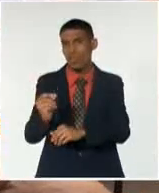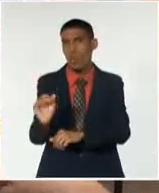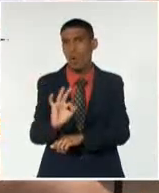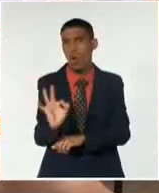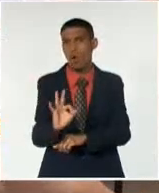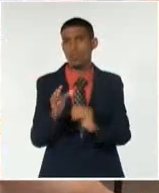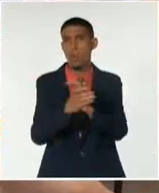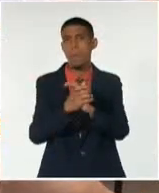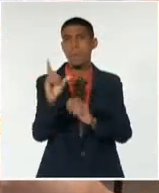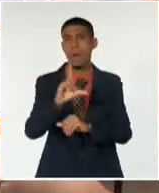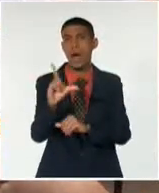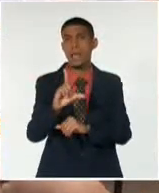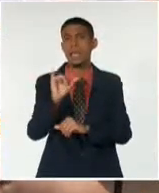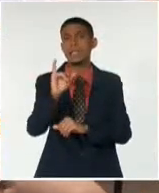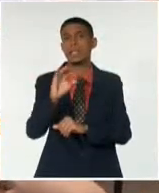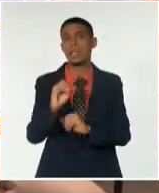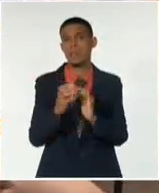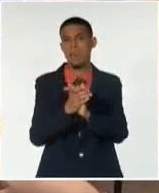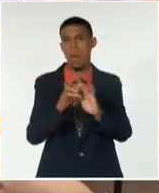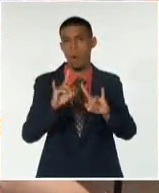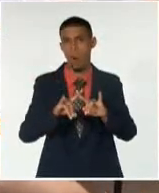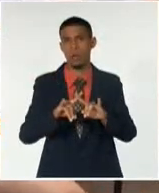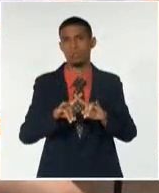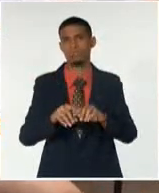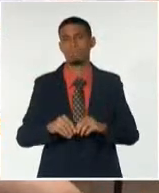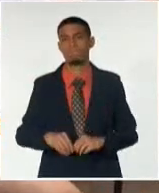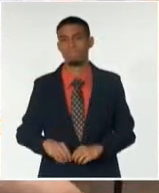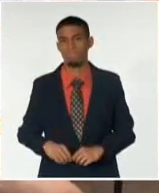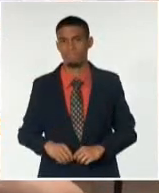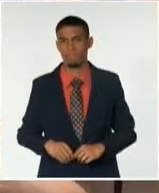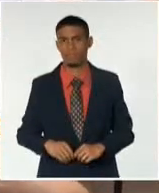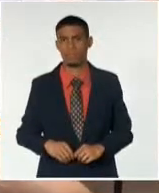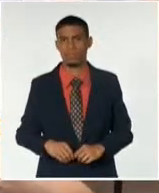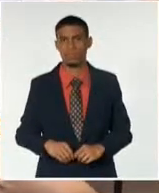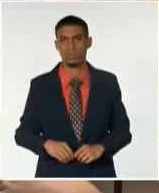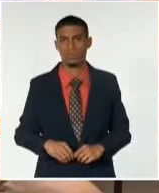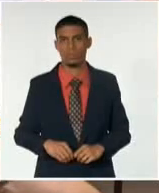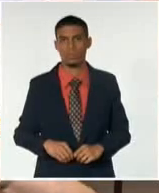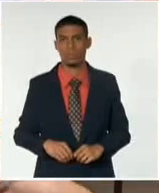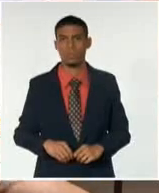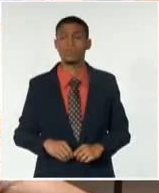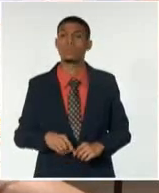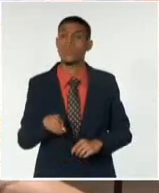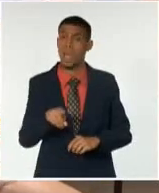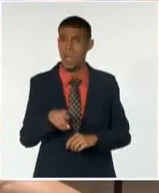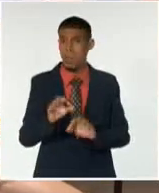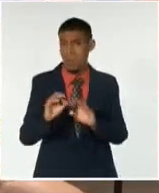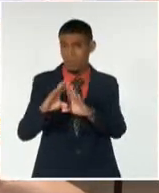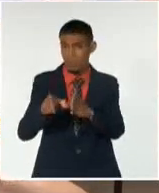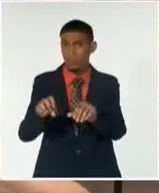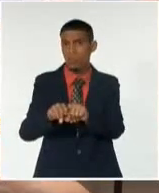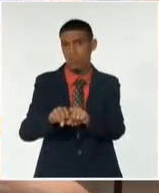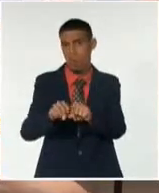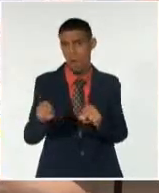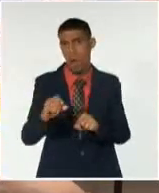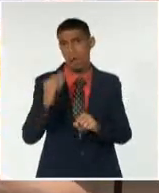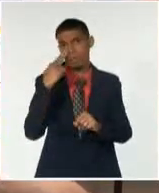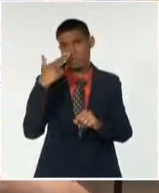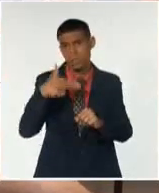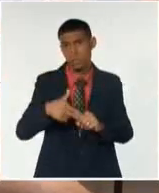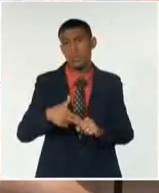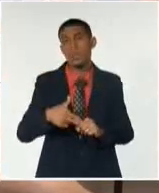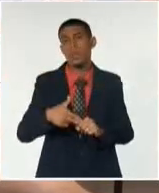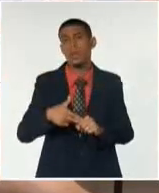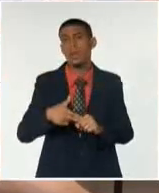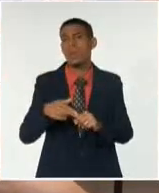60 megawatts. Debo incorporar también 150 megawatts en generación distribuida que están fuera por combustible. El dato del combustible hoy es muy